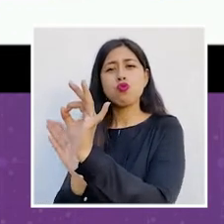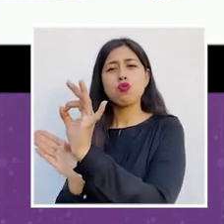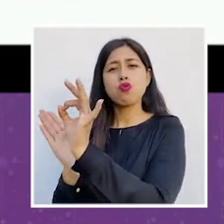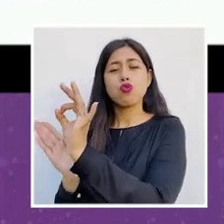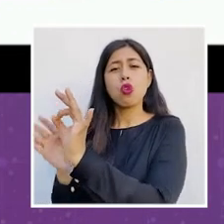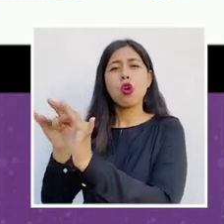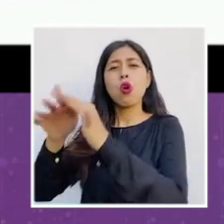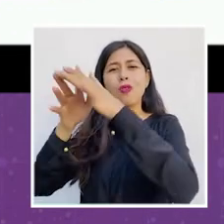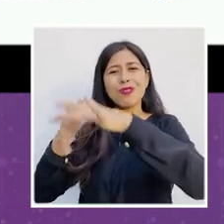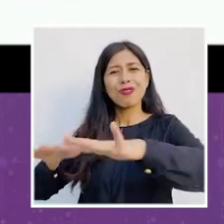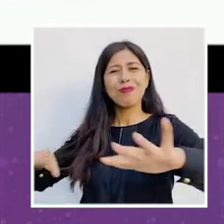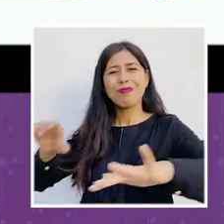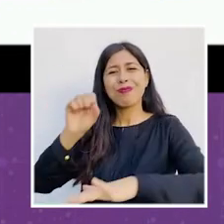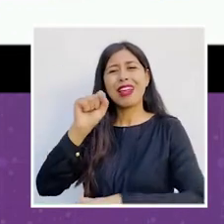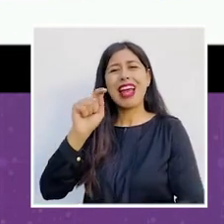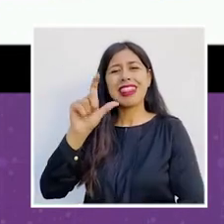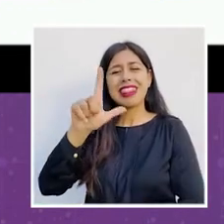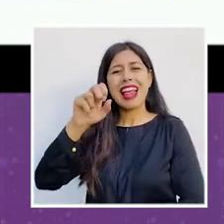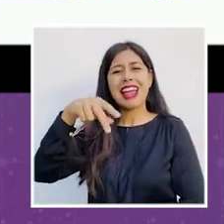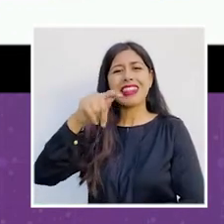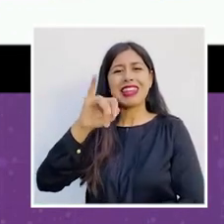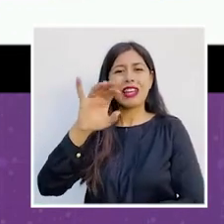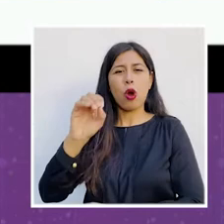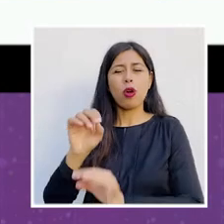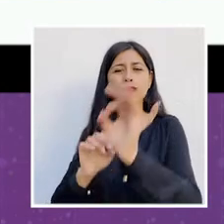su sobrevuelo por el Océano Atlántico.